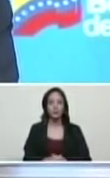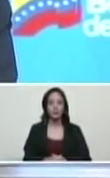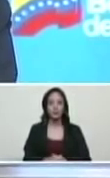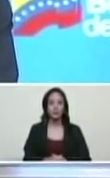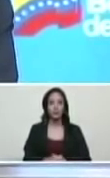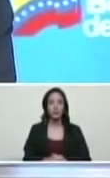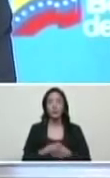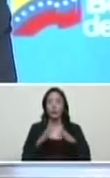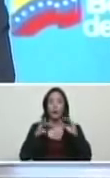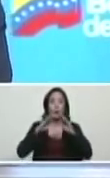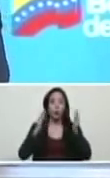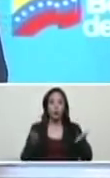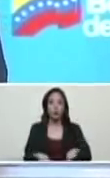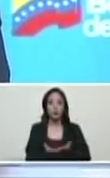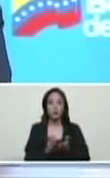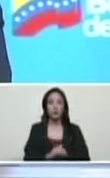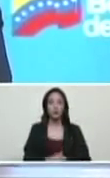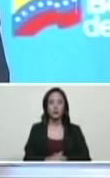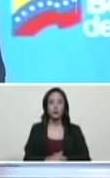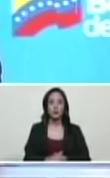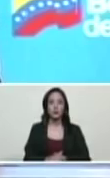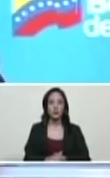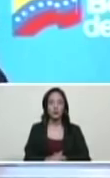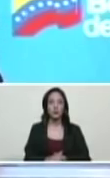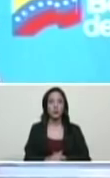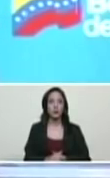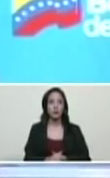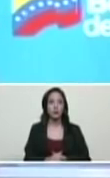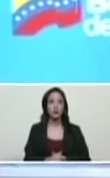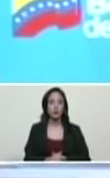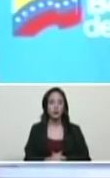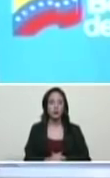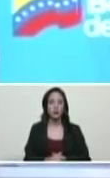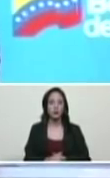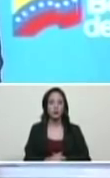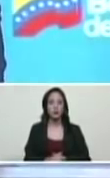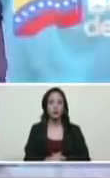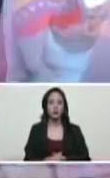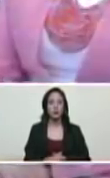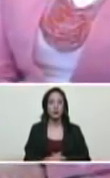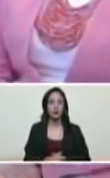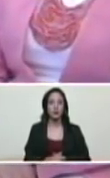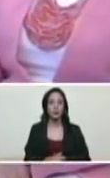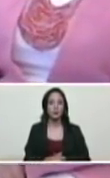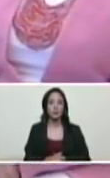mundo, para cualquiera en el mundo, ¿verdad? Así que